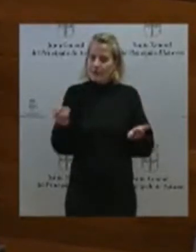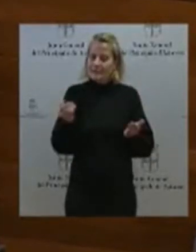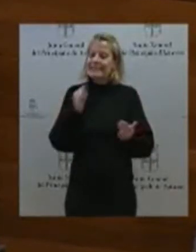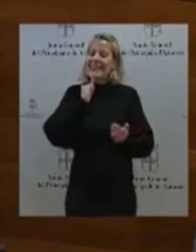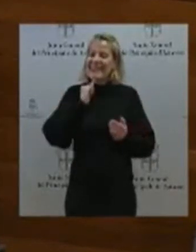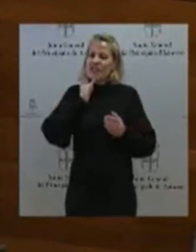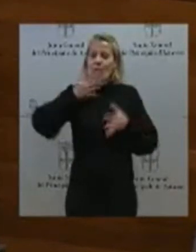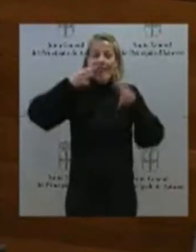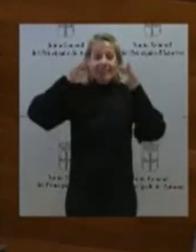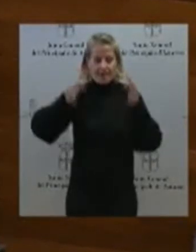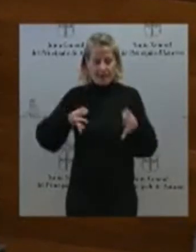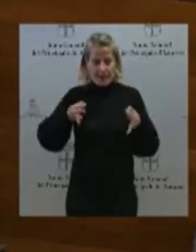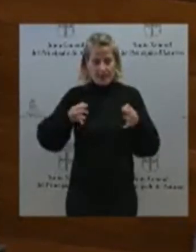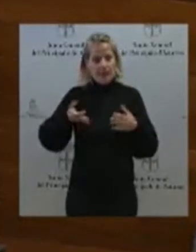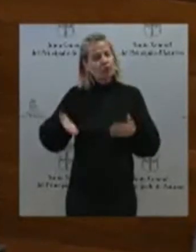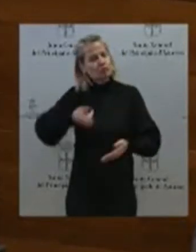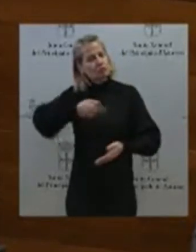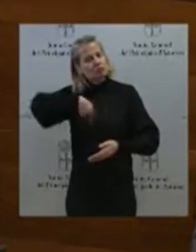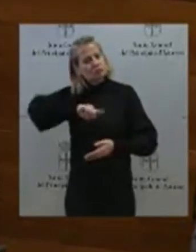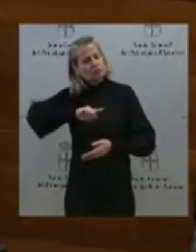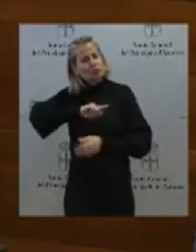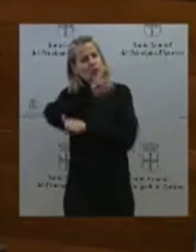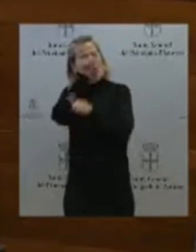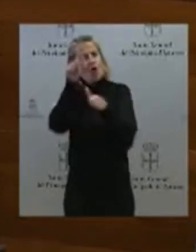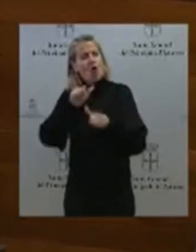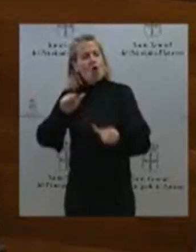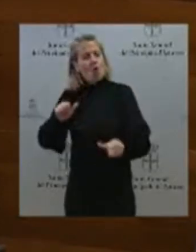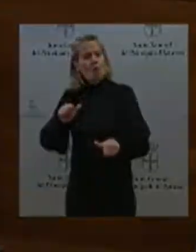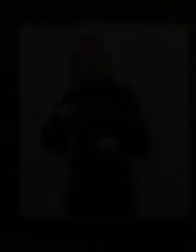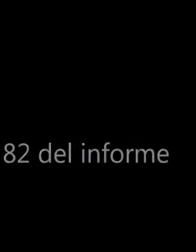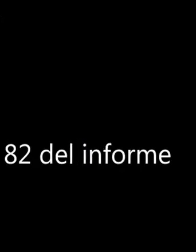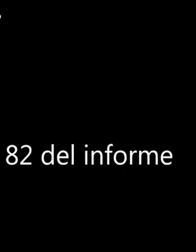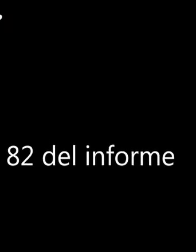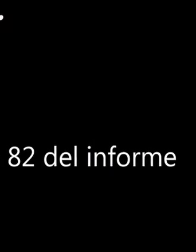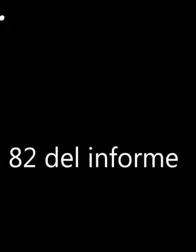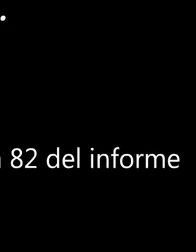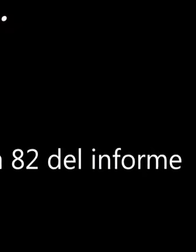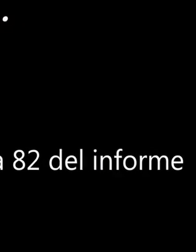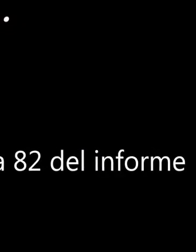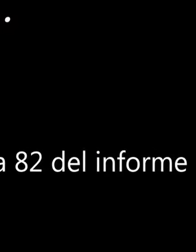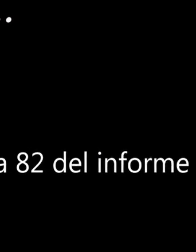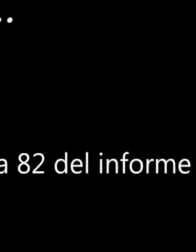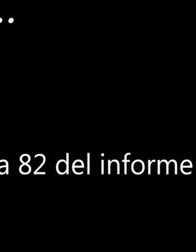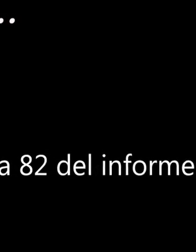base en la vehicularidad obligatoria del asturiano en el uso educativo, ya lo hemos dicho.